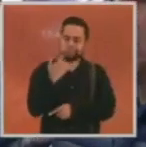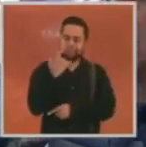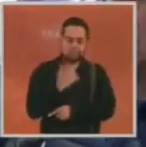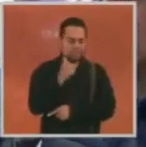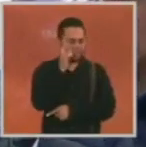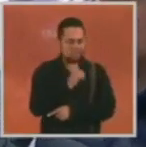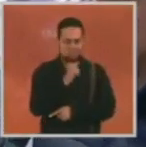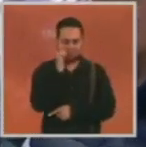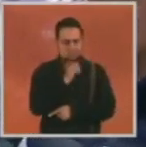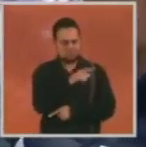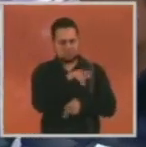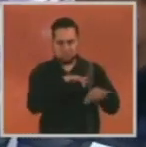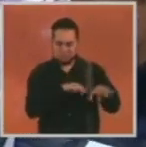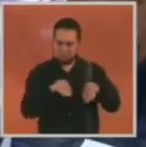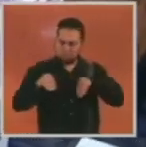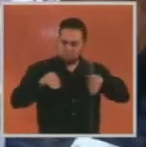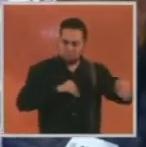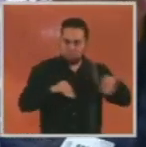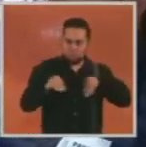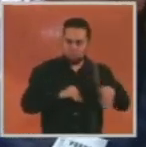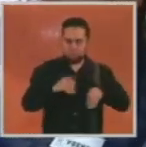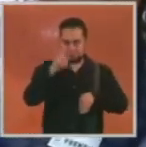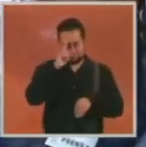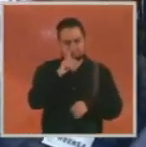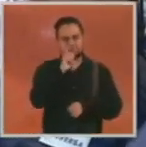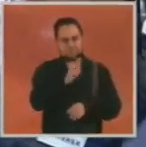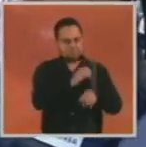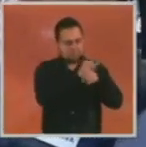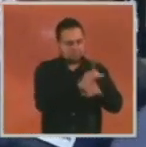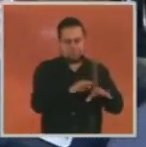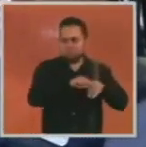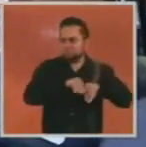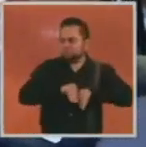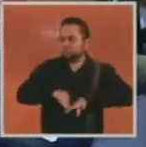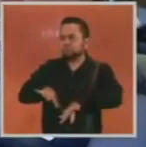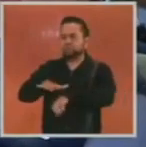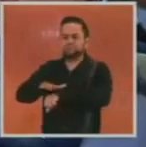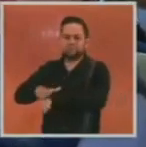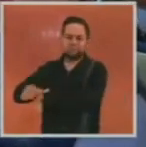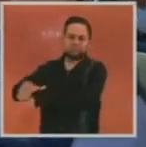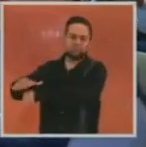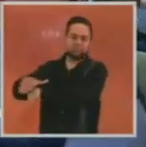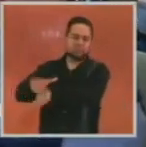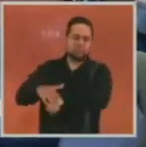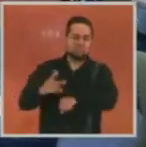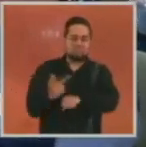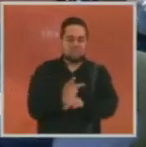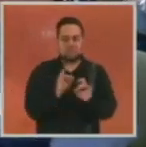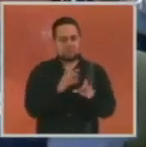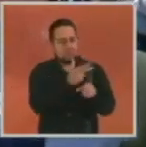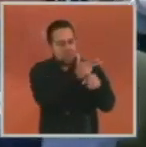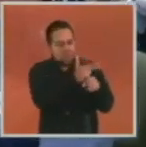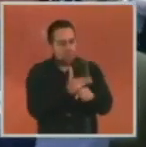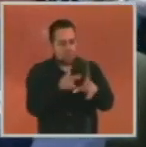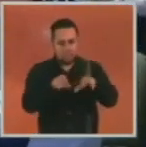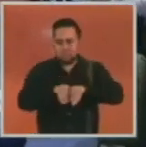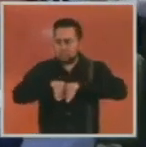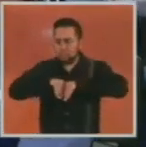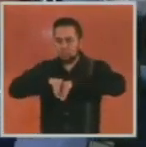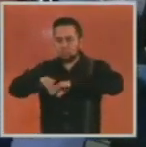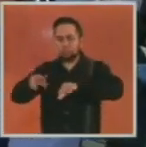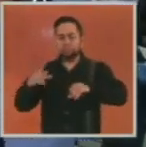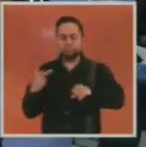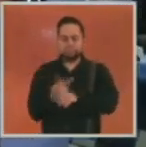disposición siempre a dar a conocer al pueblo lo que ocurre en nuestro